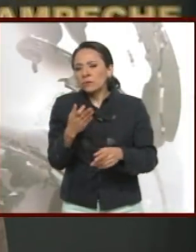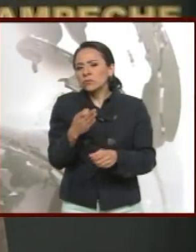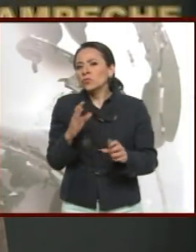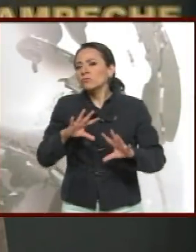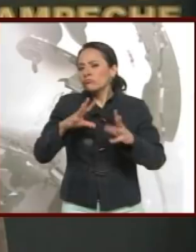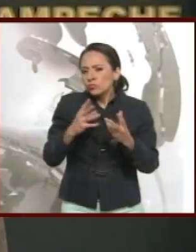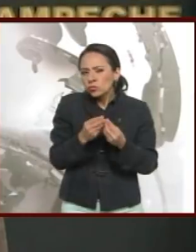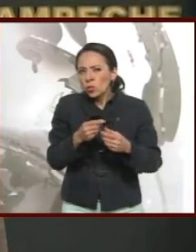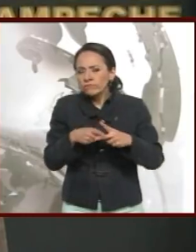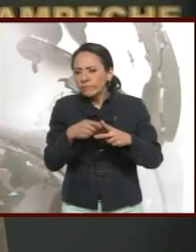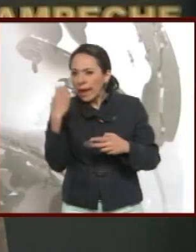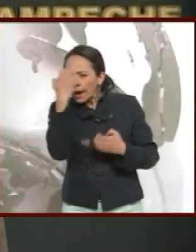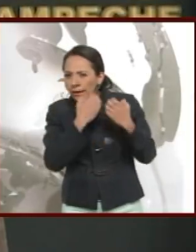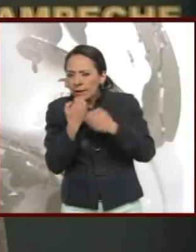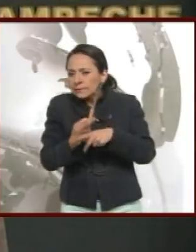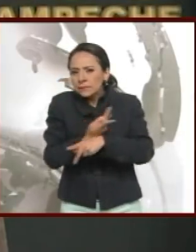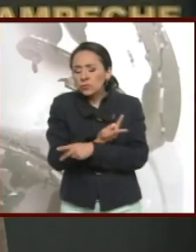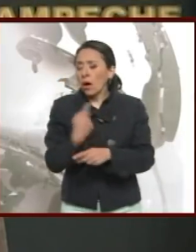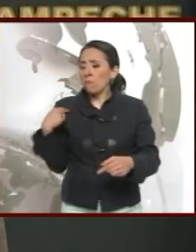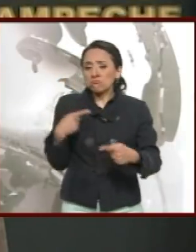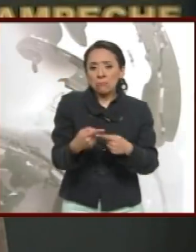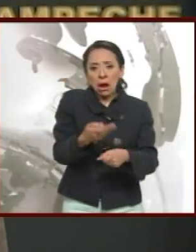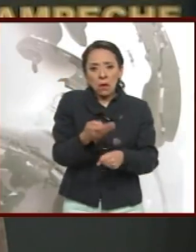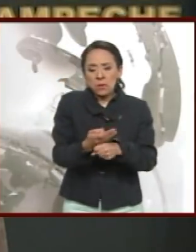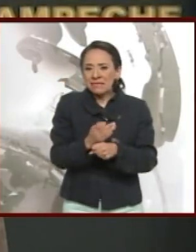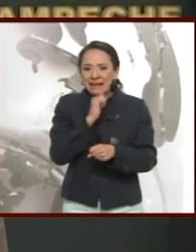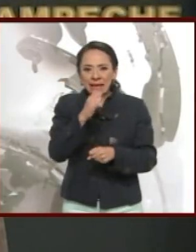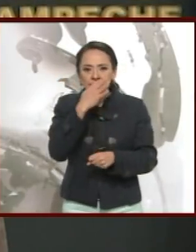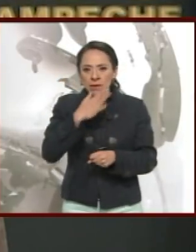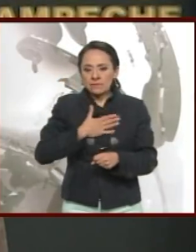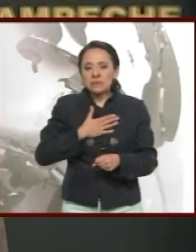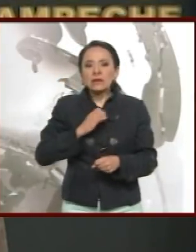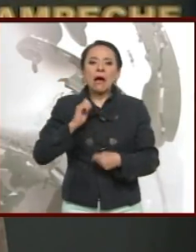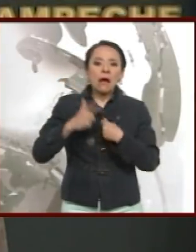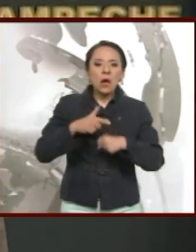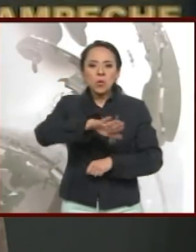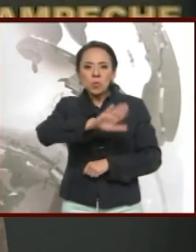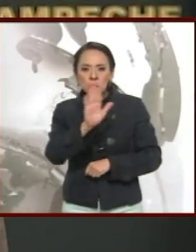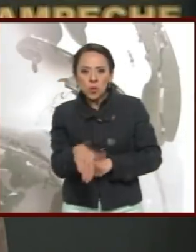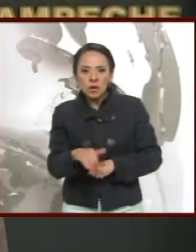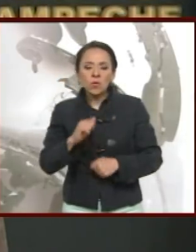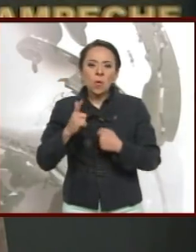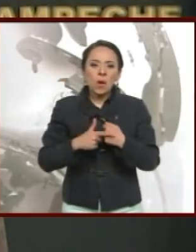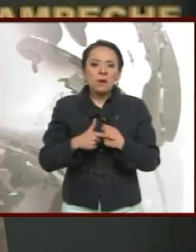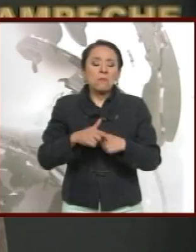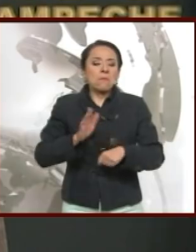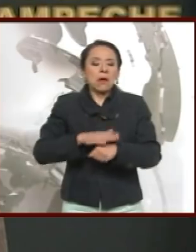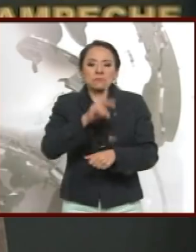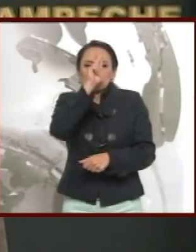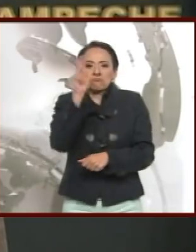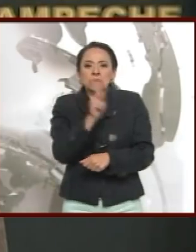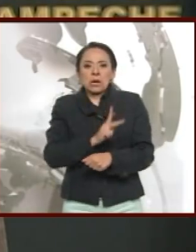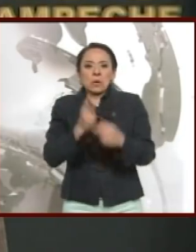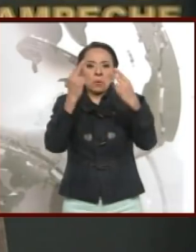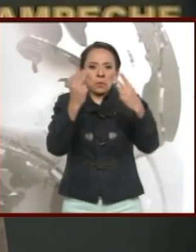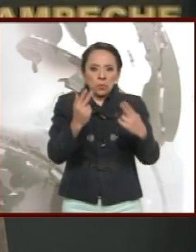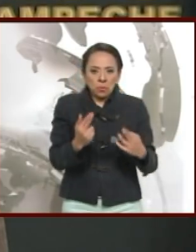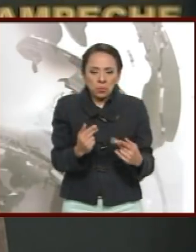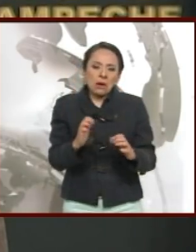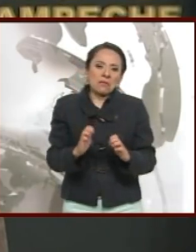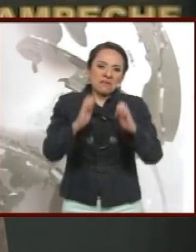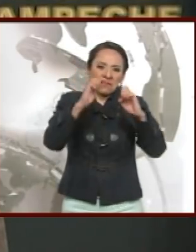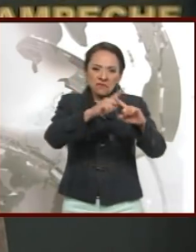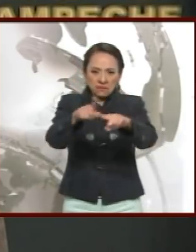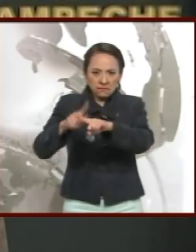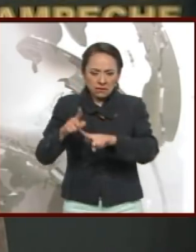en este momento pérdidas de vidas humanas, no se reportan daños mayores a construcciones,